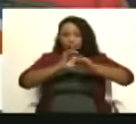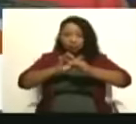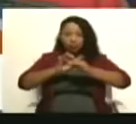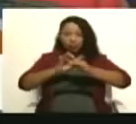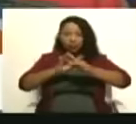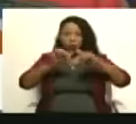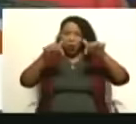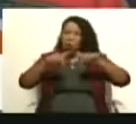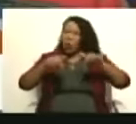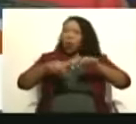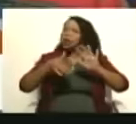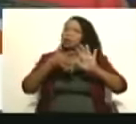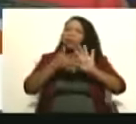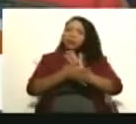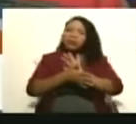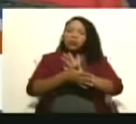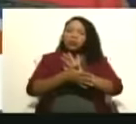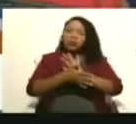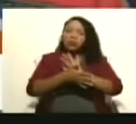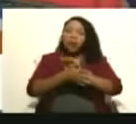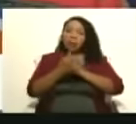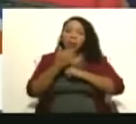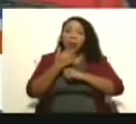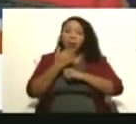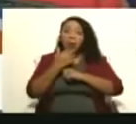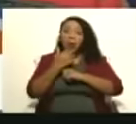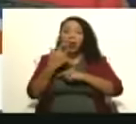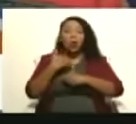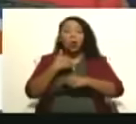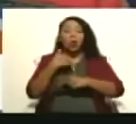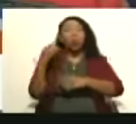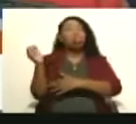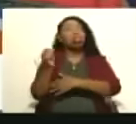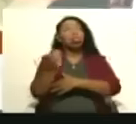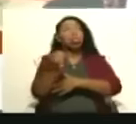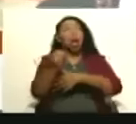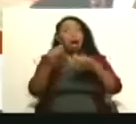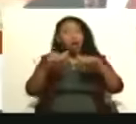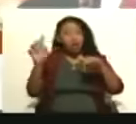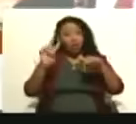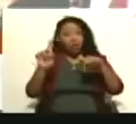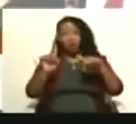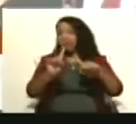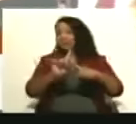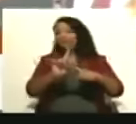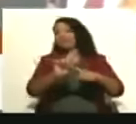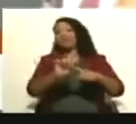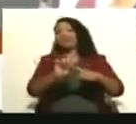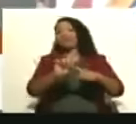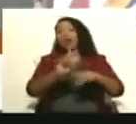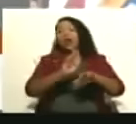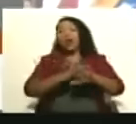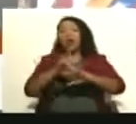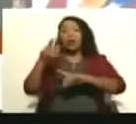Hoy la indiferencia no tiene cabida en nuestra República Bolivariana. con este pensamiento del padre de la patria y la